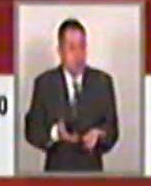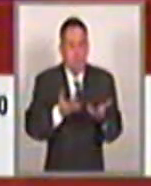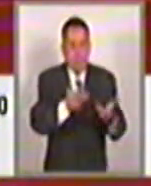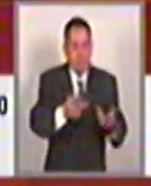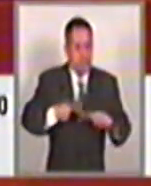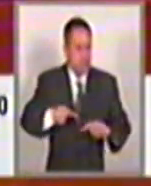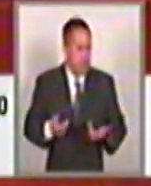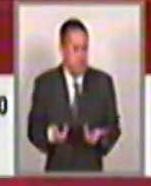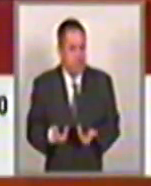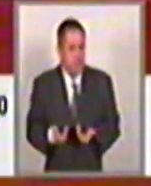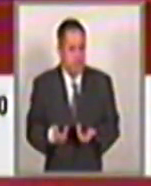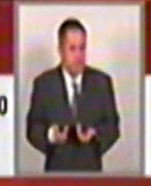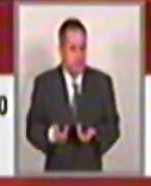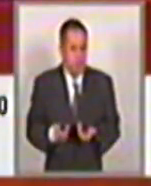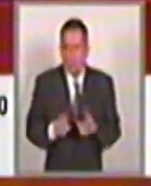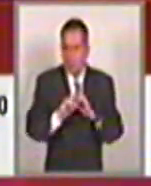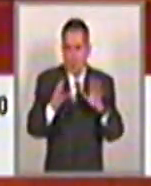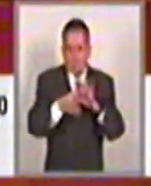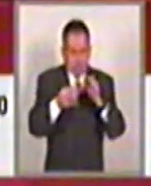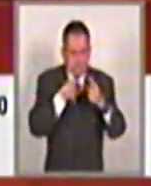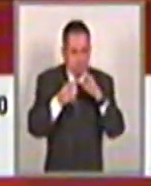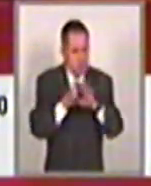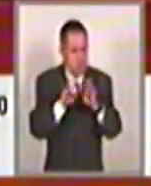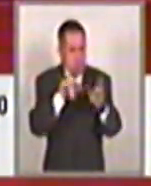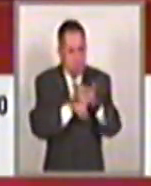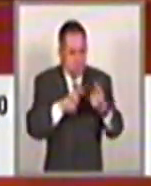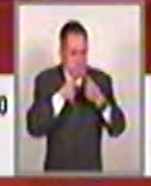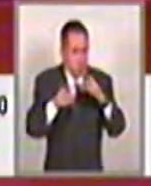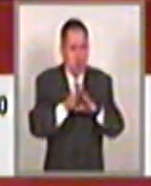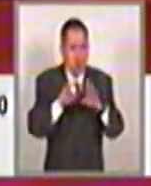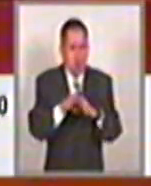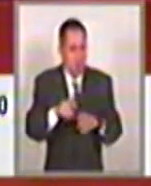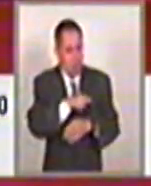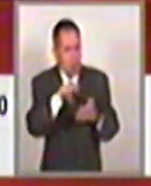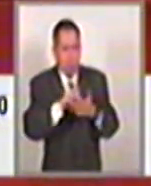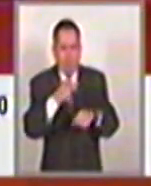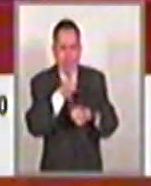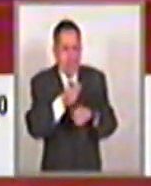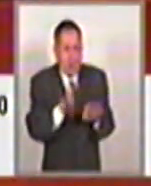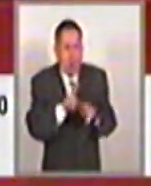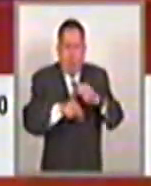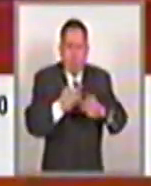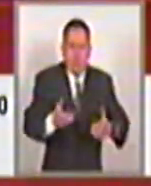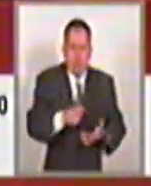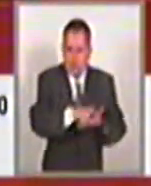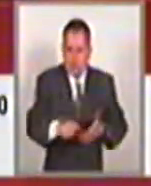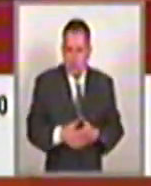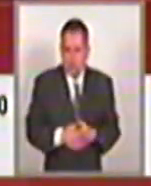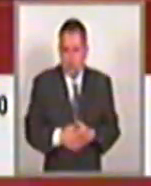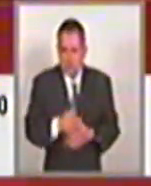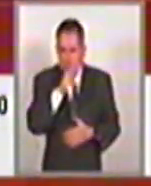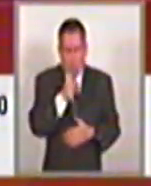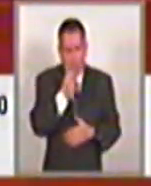servicios, pues estamos hablando exactamente de la compra de un espacio publicitario, porque no puede haber